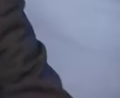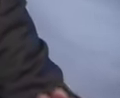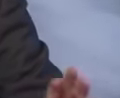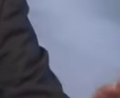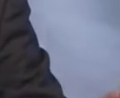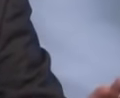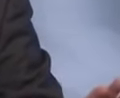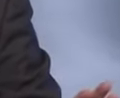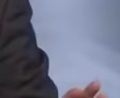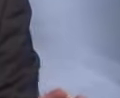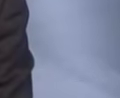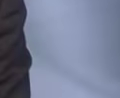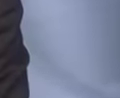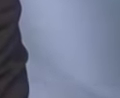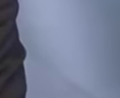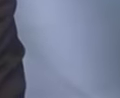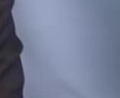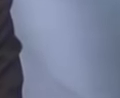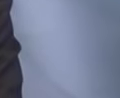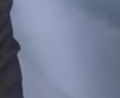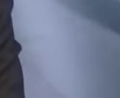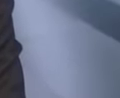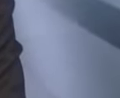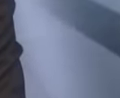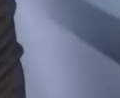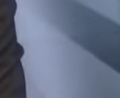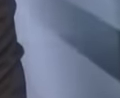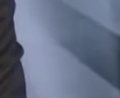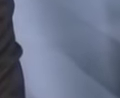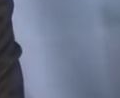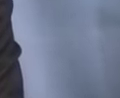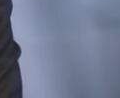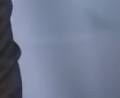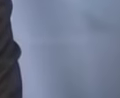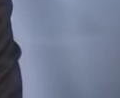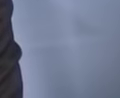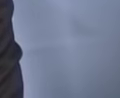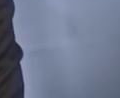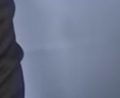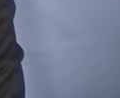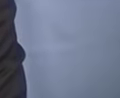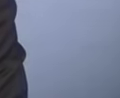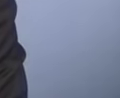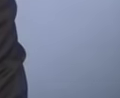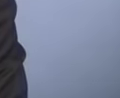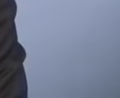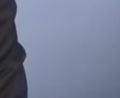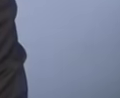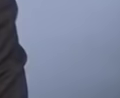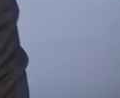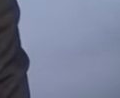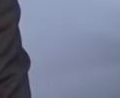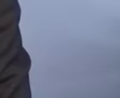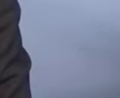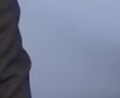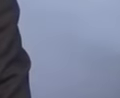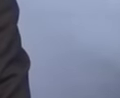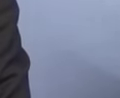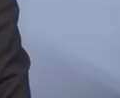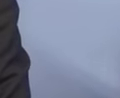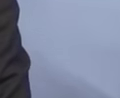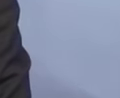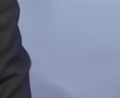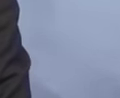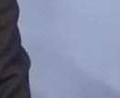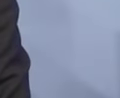Nacional, sin aviso. Es decir, ya les habían dicho que querían de regreso las propiedades, entiendo, ¿sí? Ya habíamos